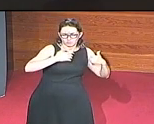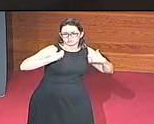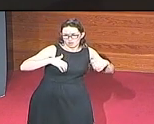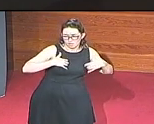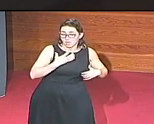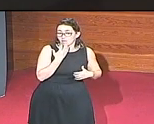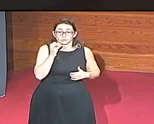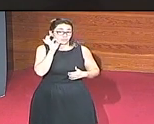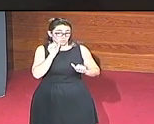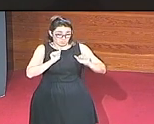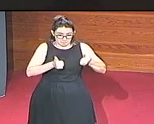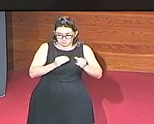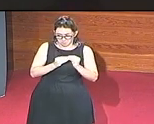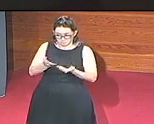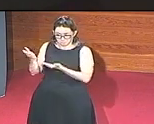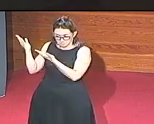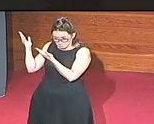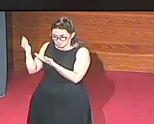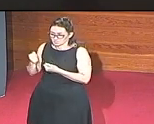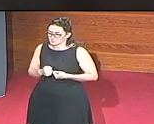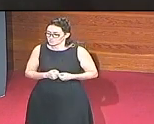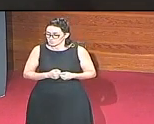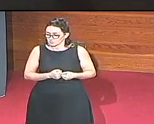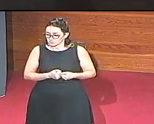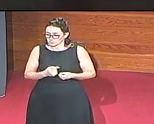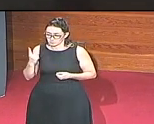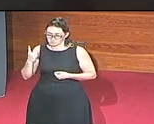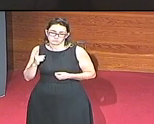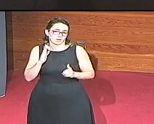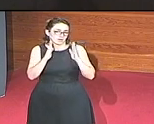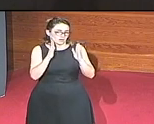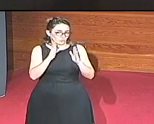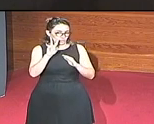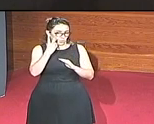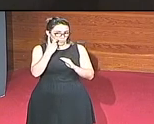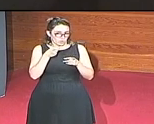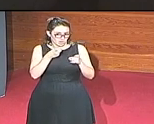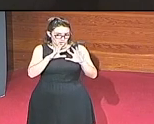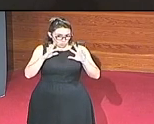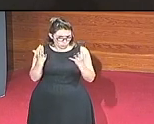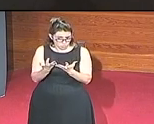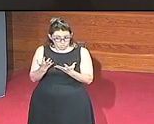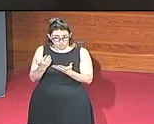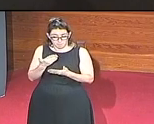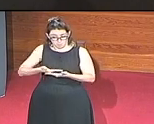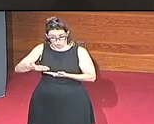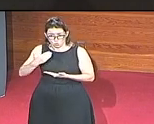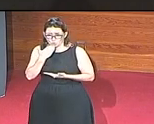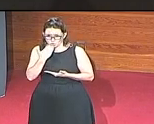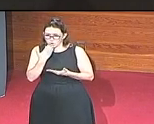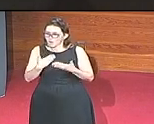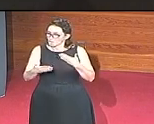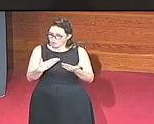esto sí que a mano todos en la segunda guerra mundial se hacían muy buenos gráficos en el correo a mano